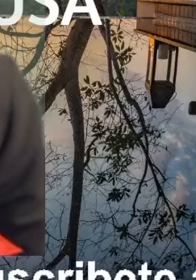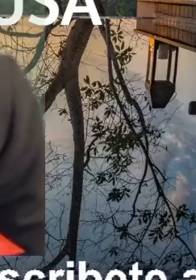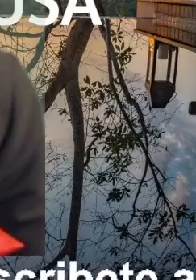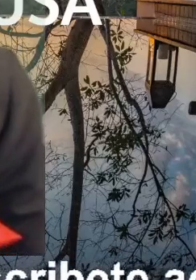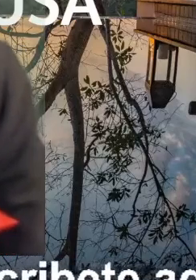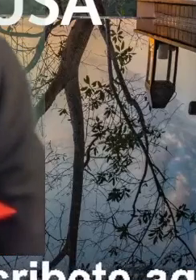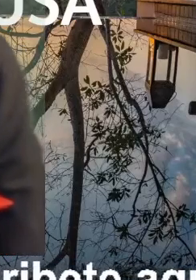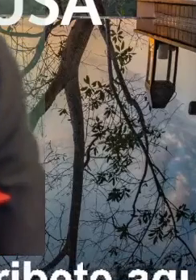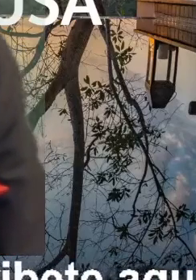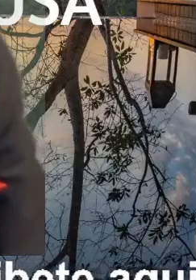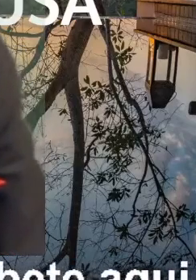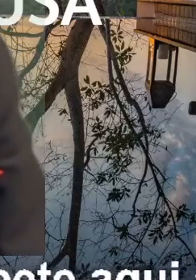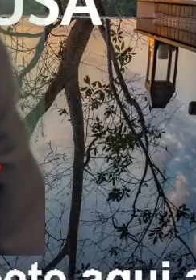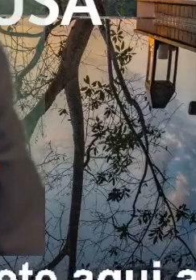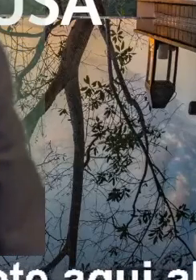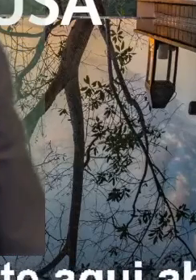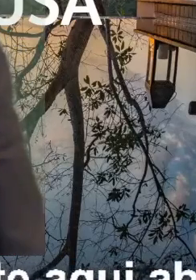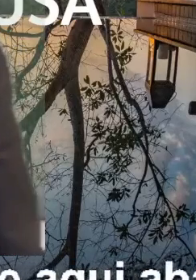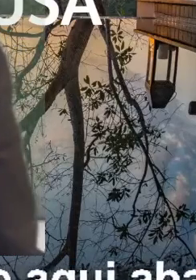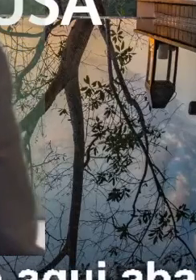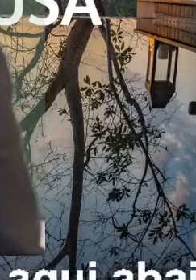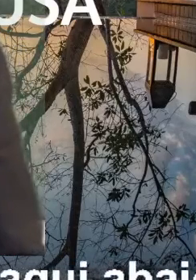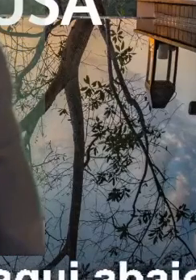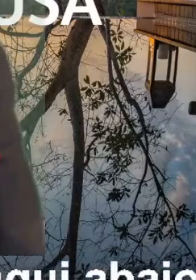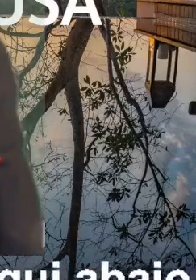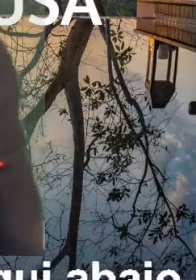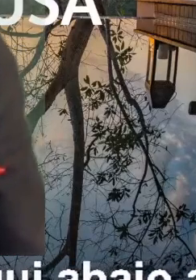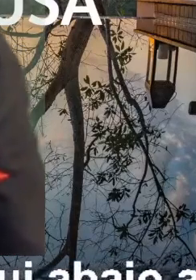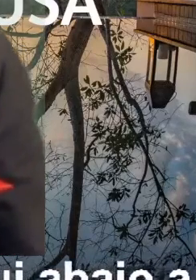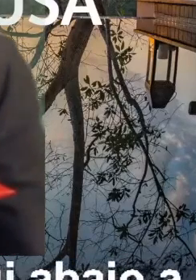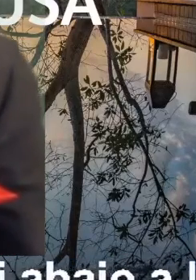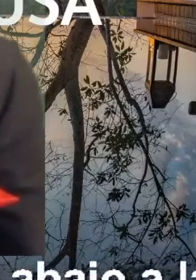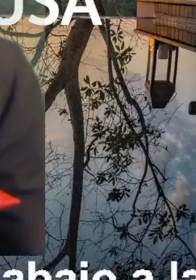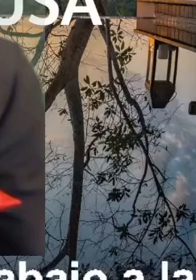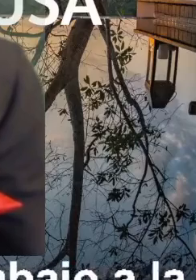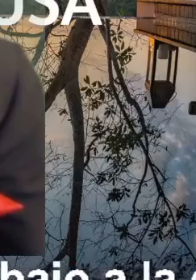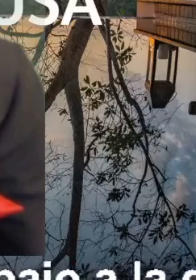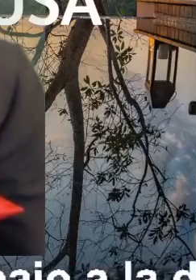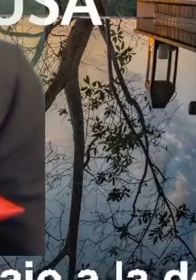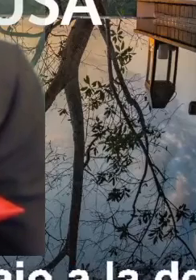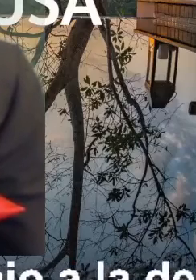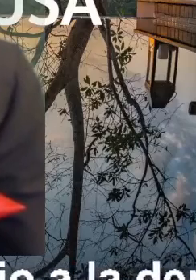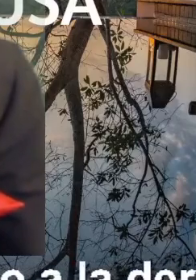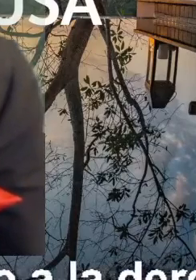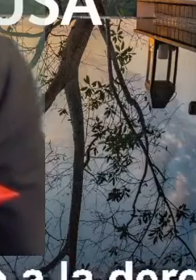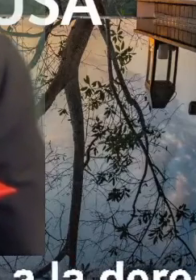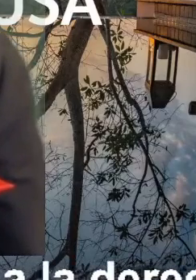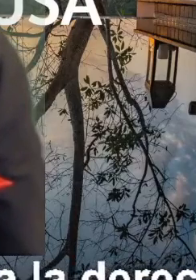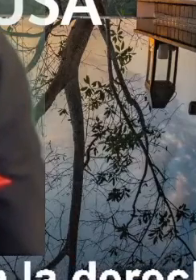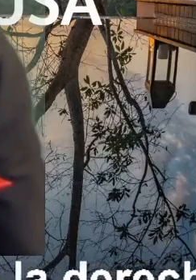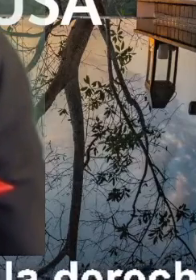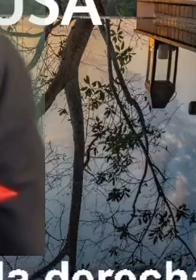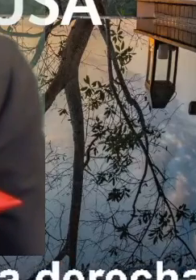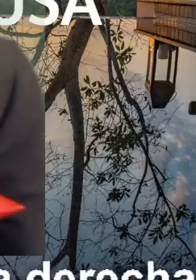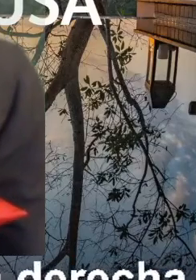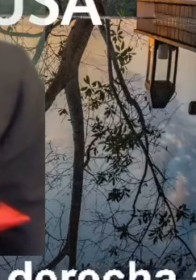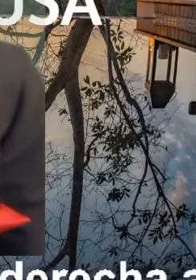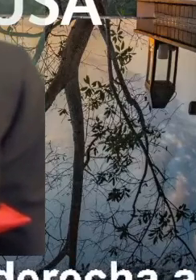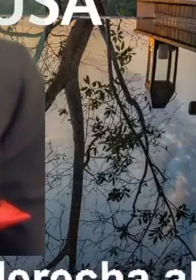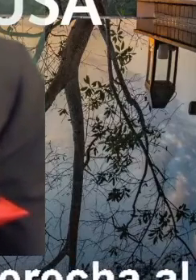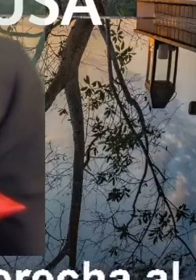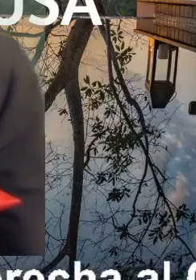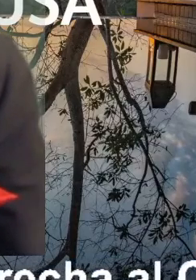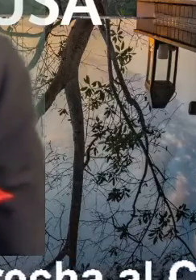no que cosas como es posible después de estar viendo los gráficos